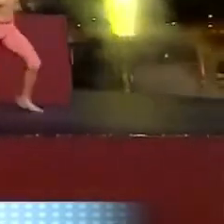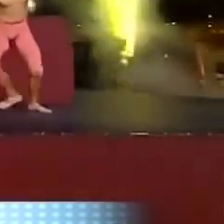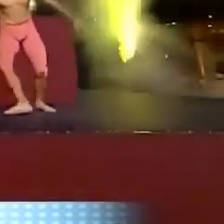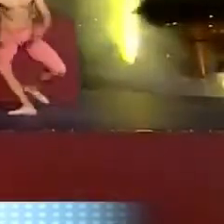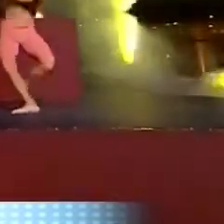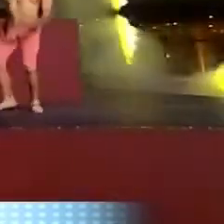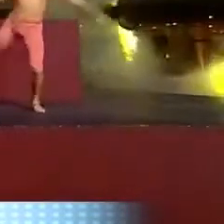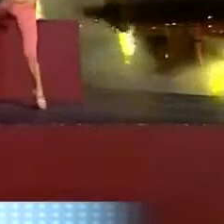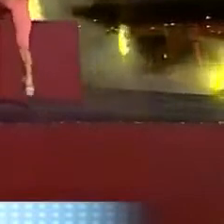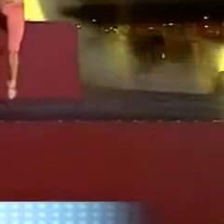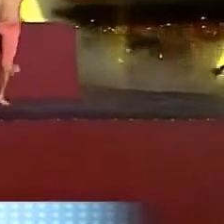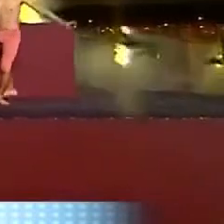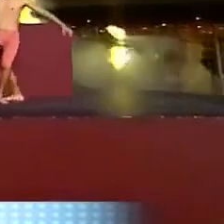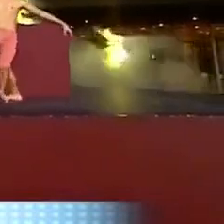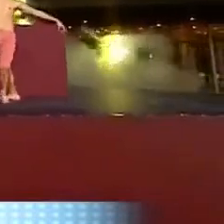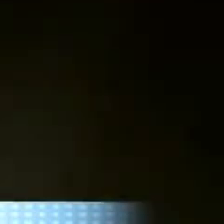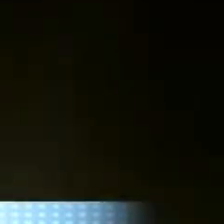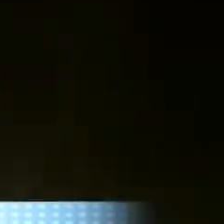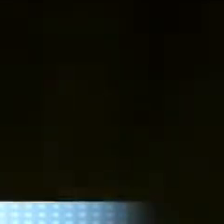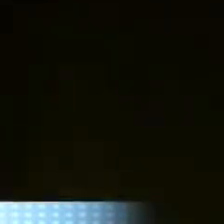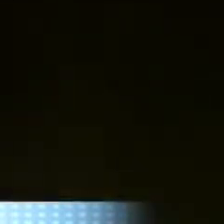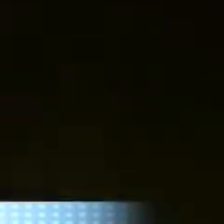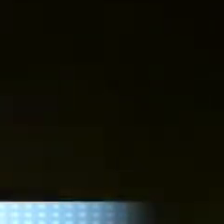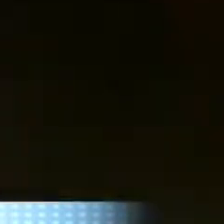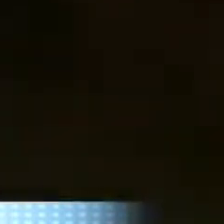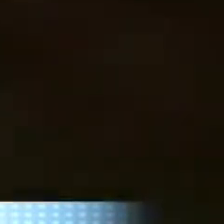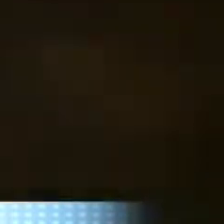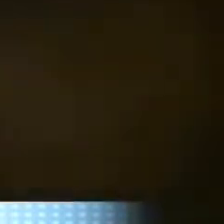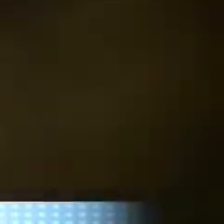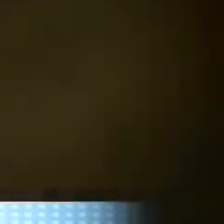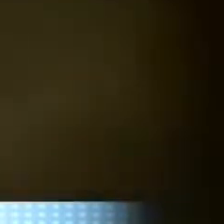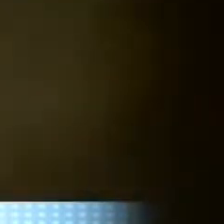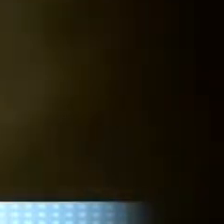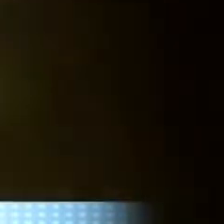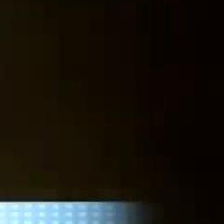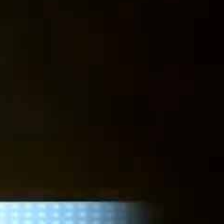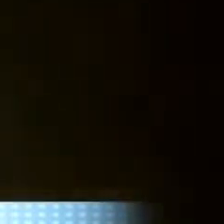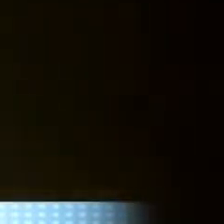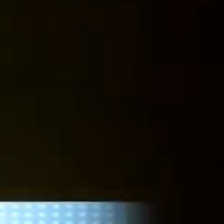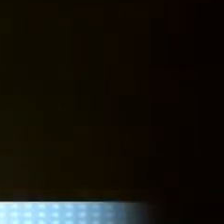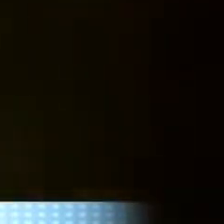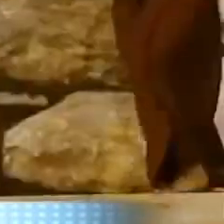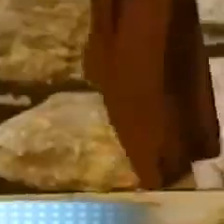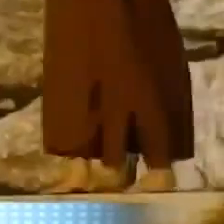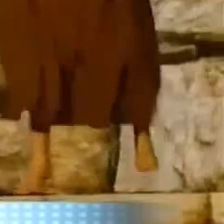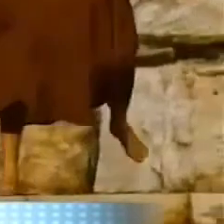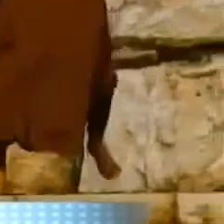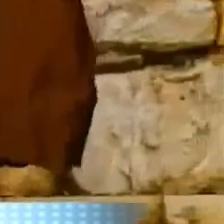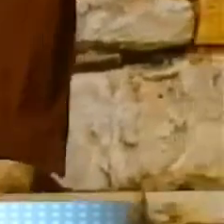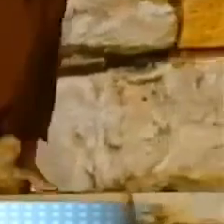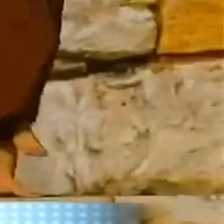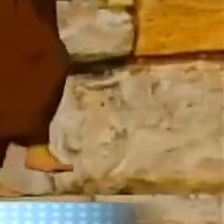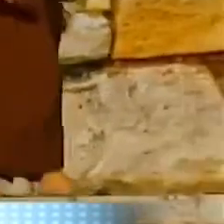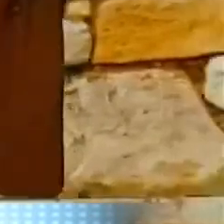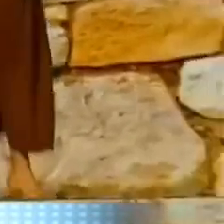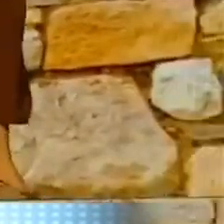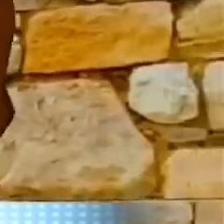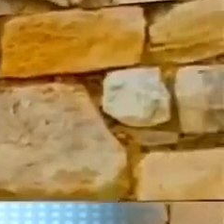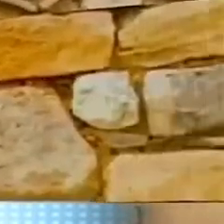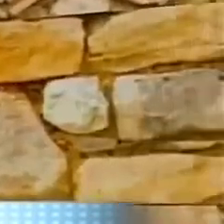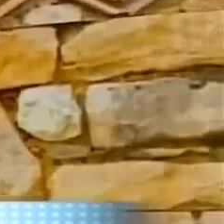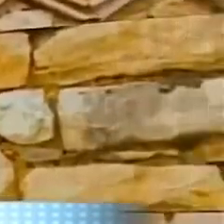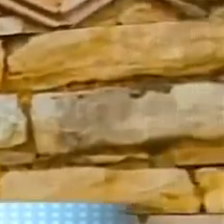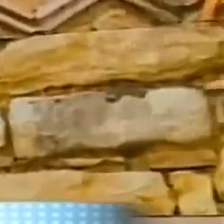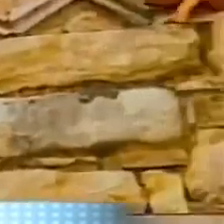Será un museo inclusivo en el que se celebrarán todas las manifestaciones culturales de la nación. Será el centro y sede del Sistema Nacional